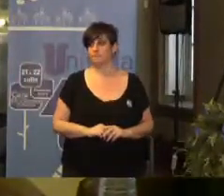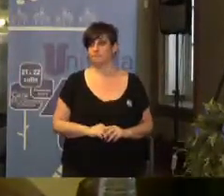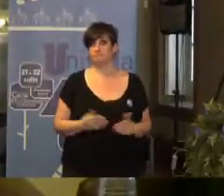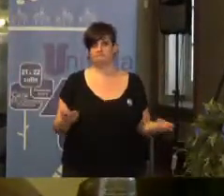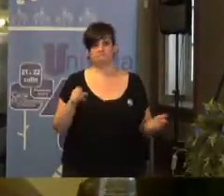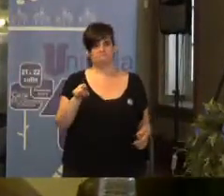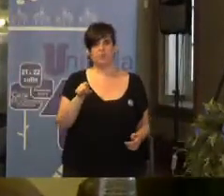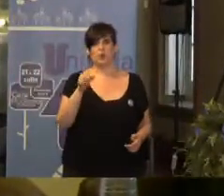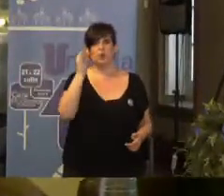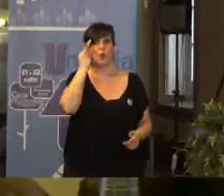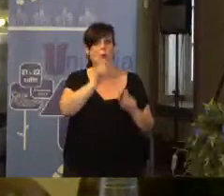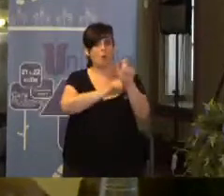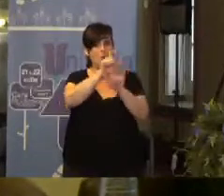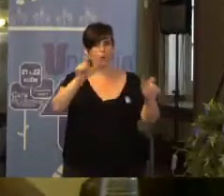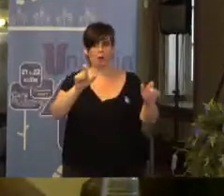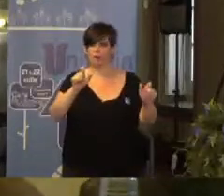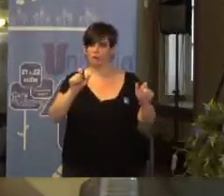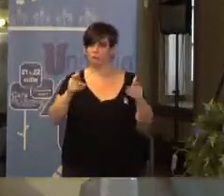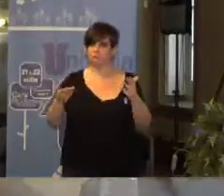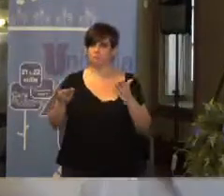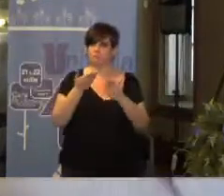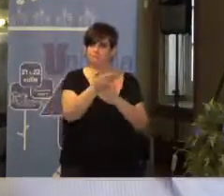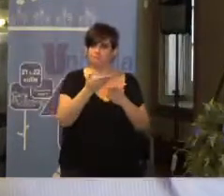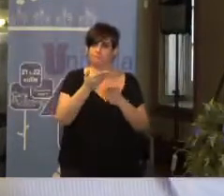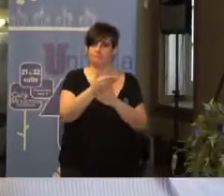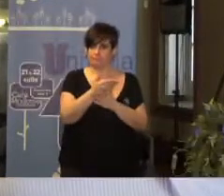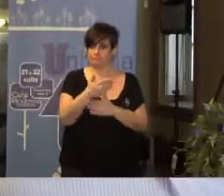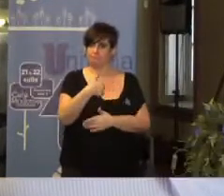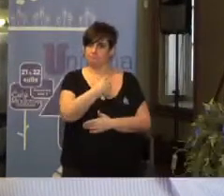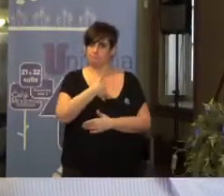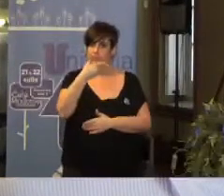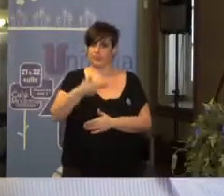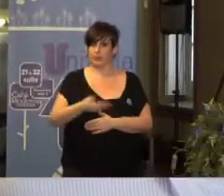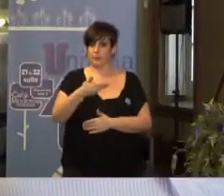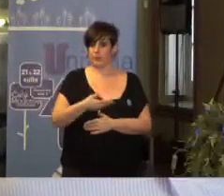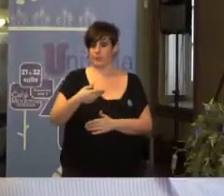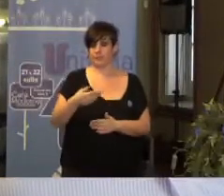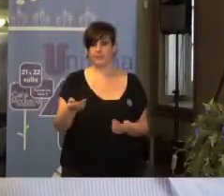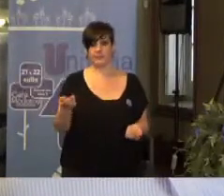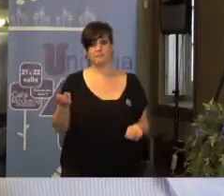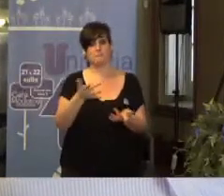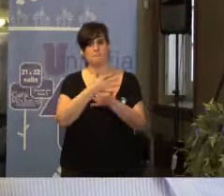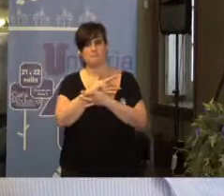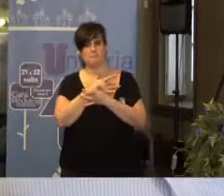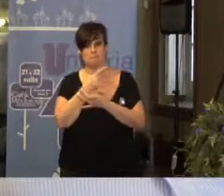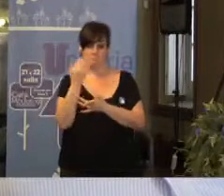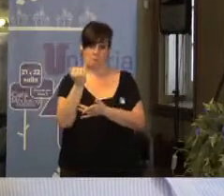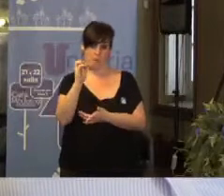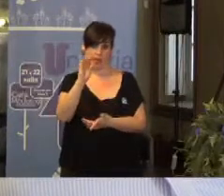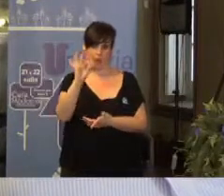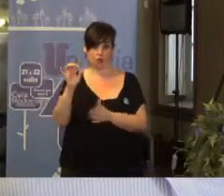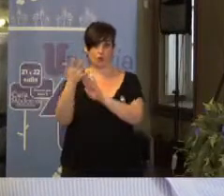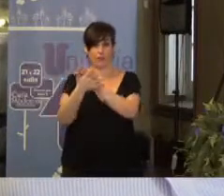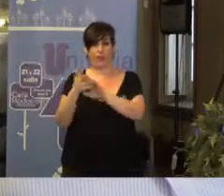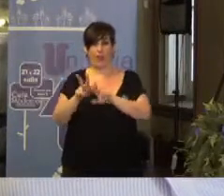temos moito que decir e que aportar. María Xosé falaba da mobilización feminista, eu creo que ten que ser unha